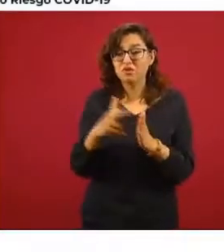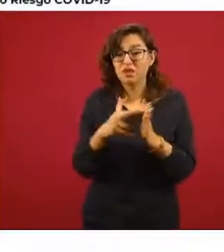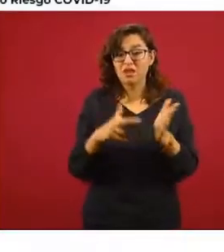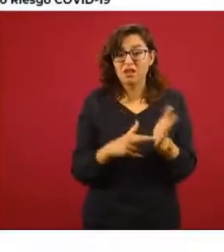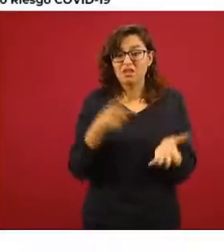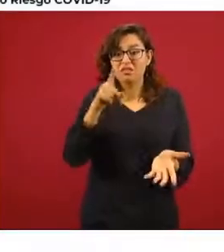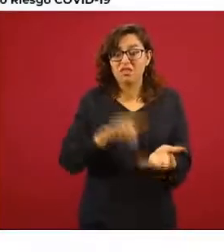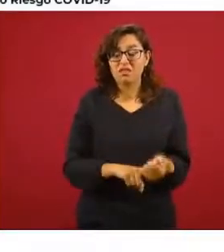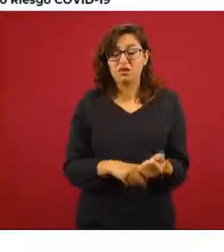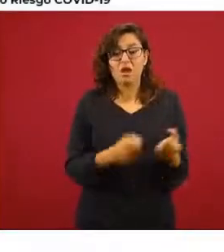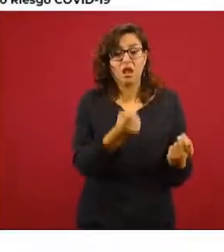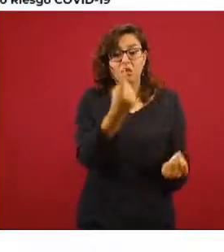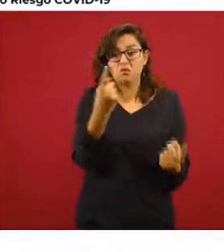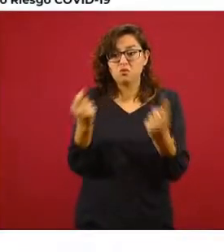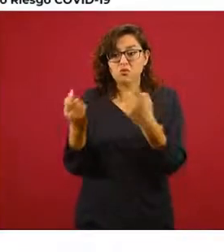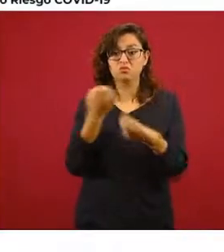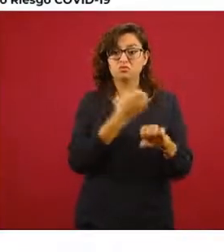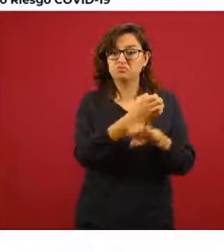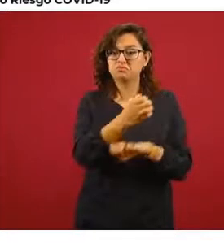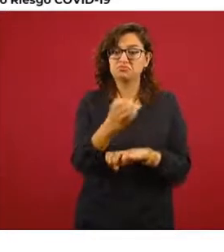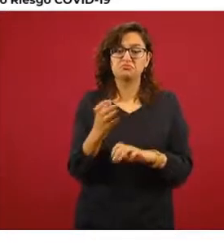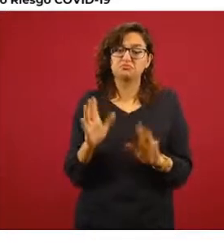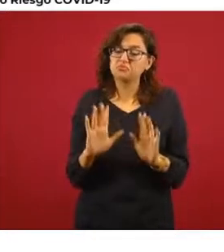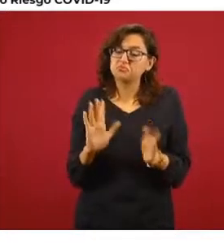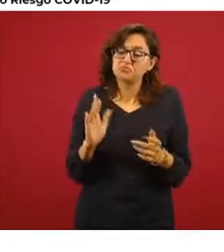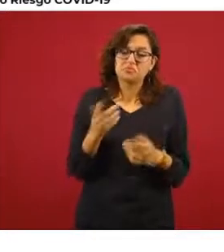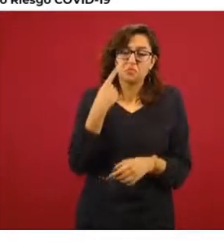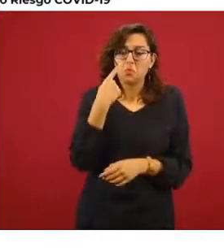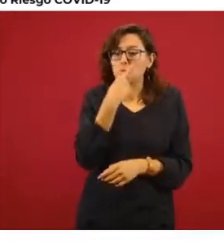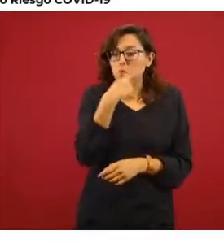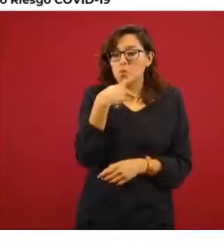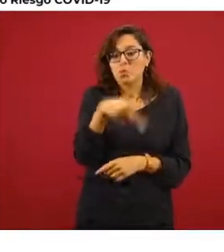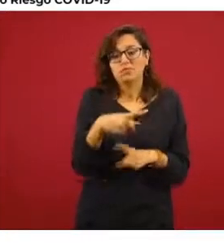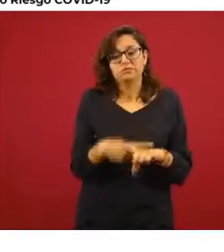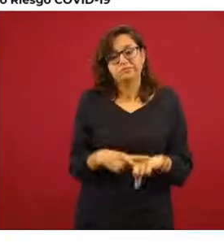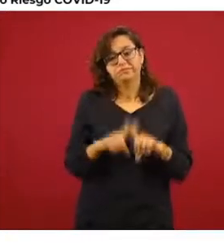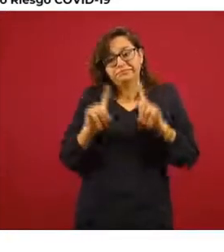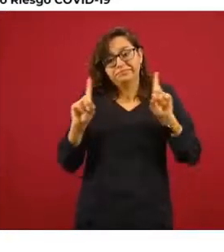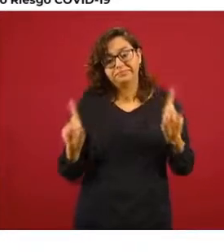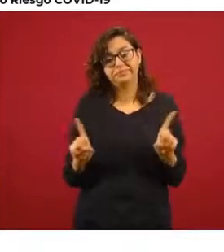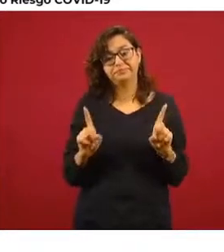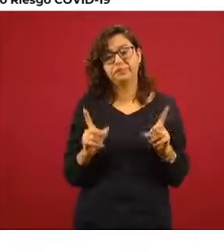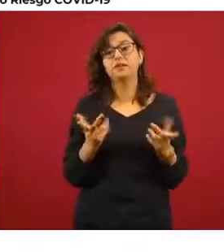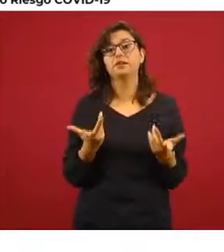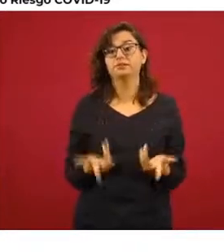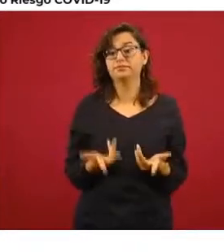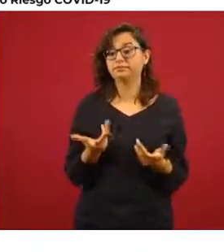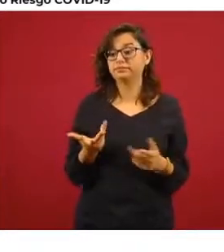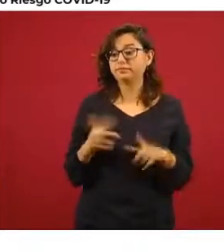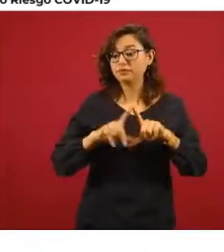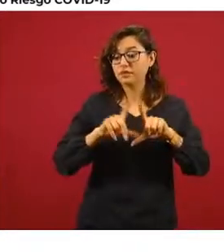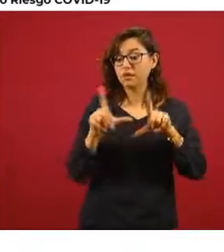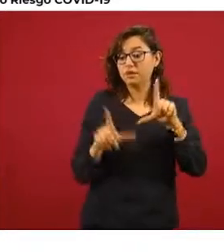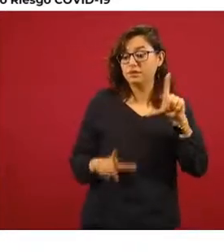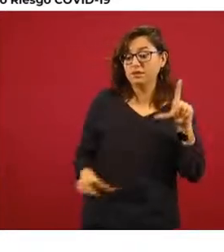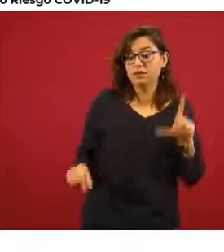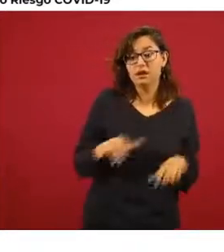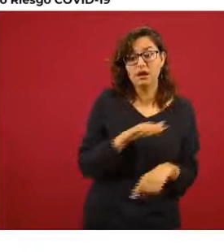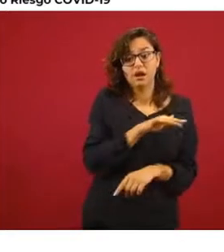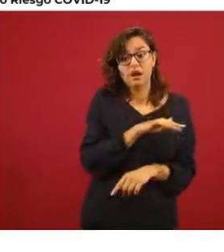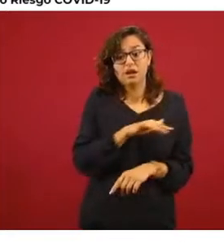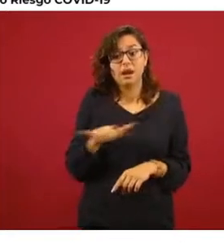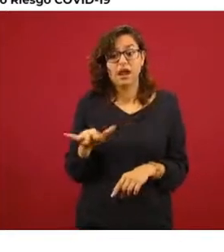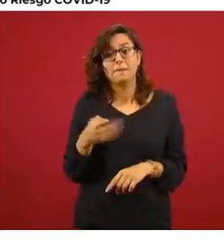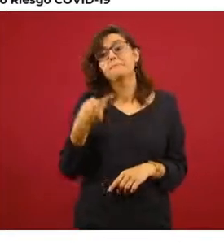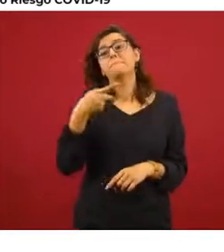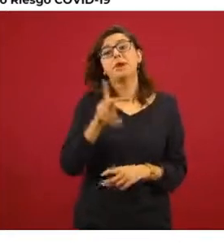Distancia. Hay varios estados que tienen este patrón y, como decimos, la Jornada Nacional era una disposición general para todo el país, pero